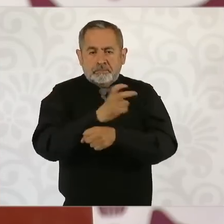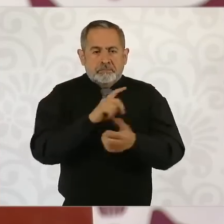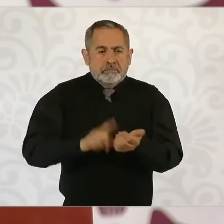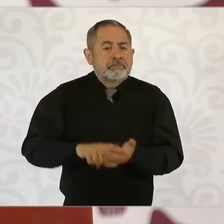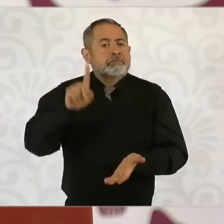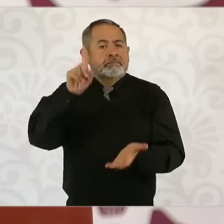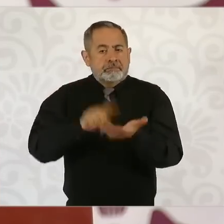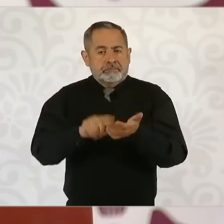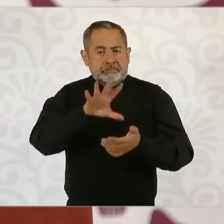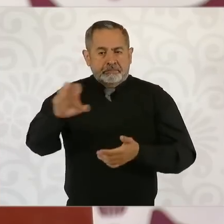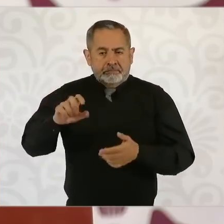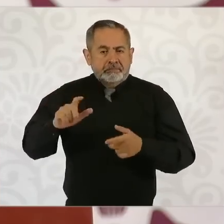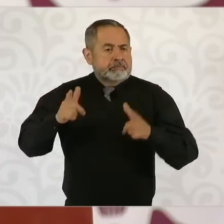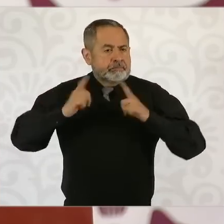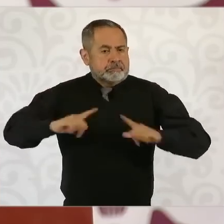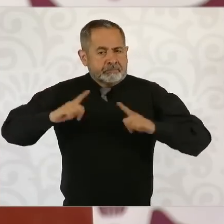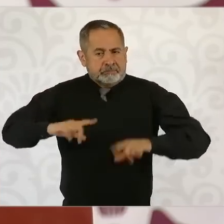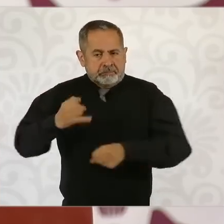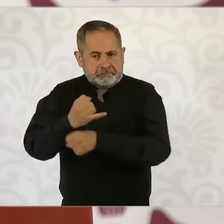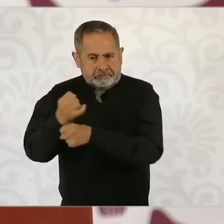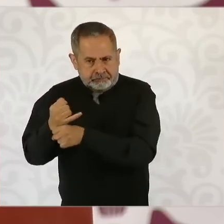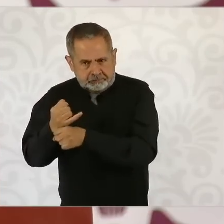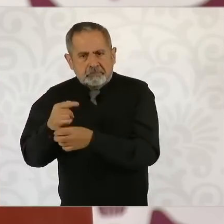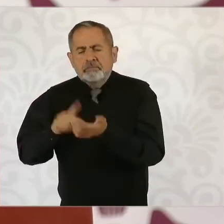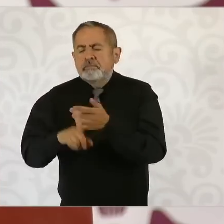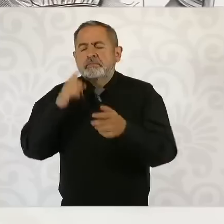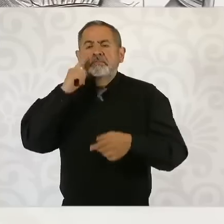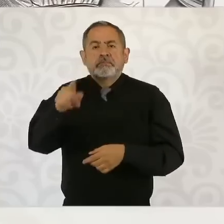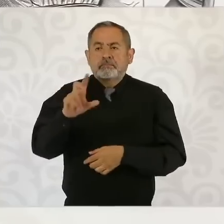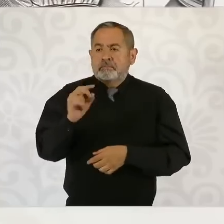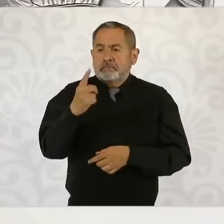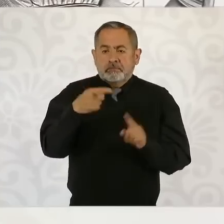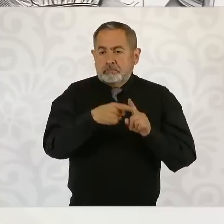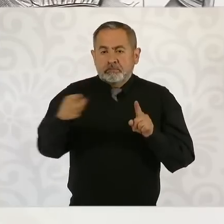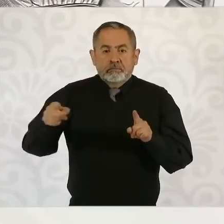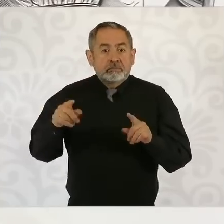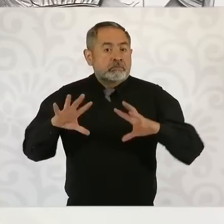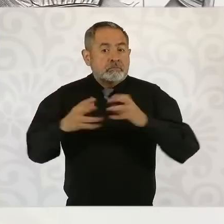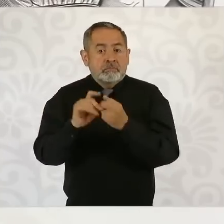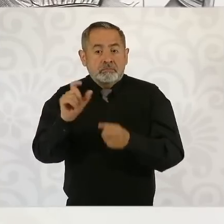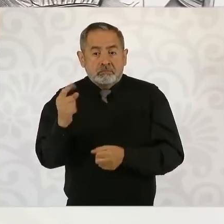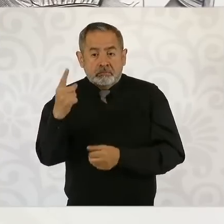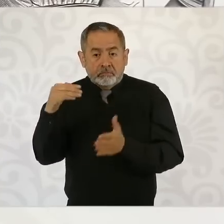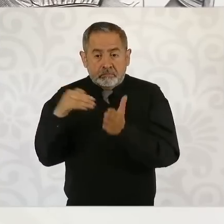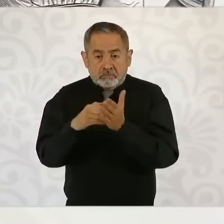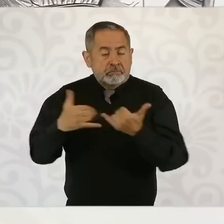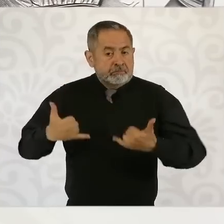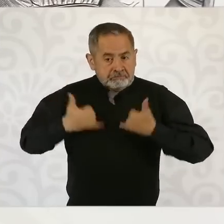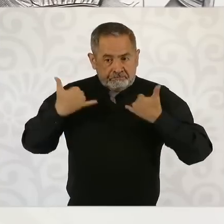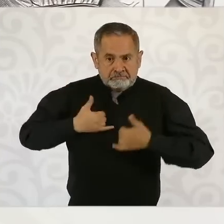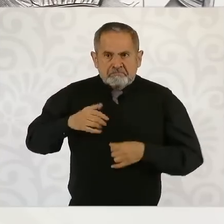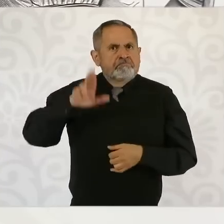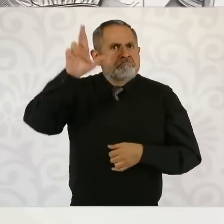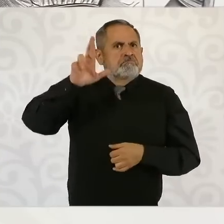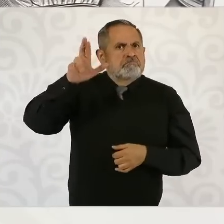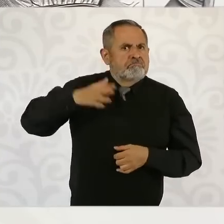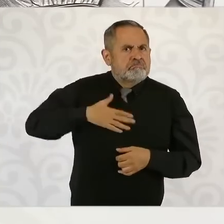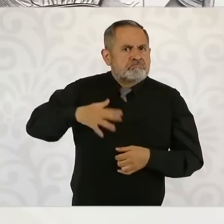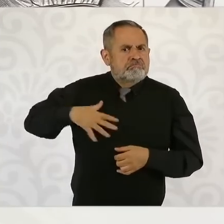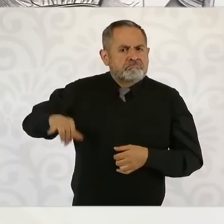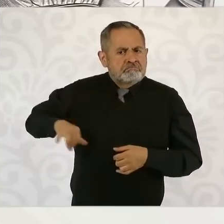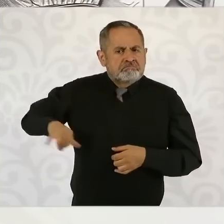2.500 agentes de investigación. Del 31 de marzo a la fecha, 21,000 jóvenes se han registrado interesados en